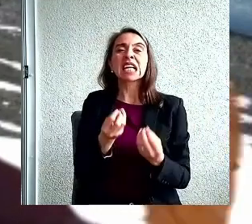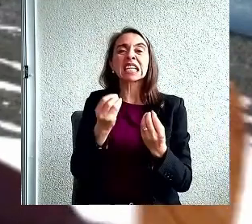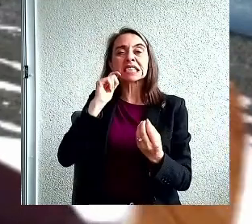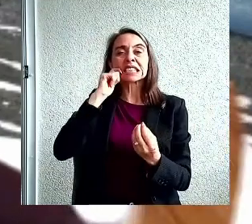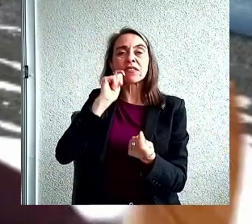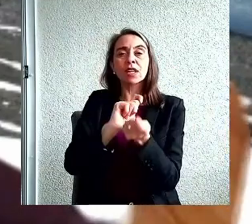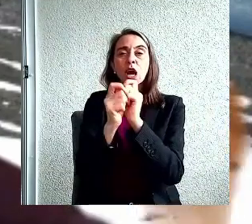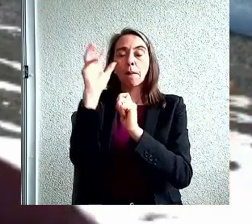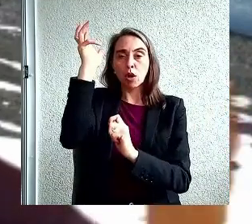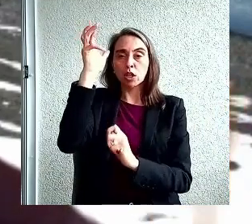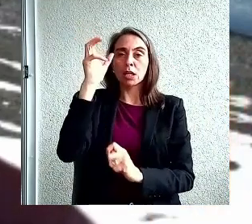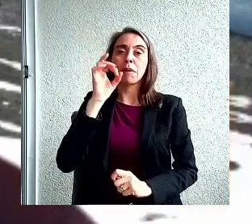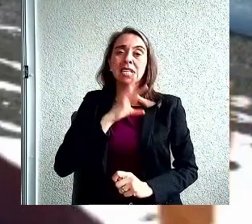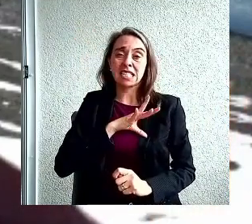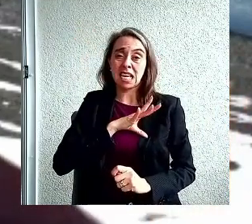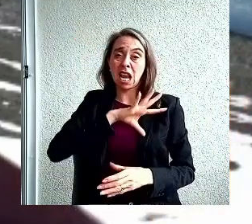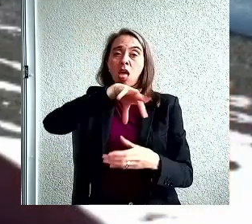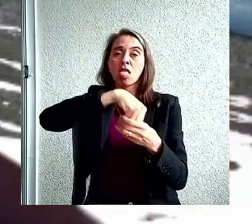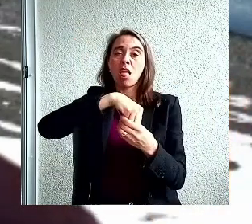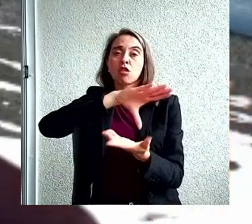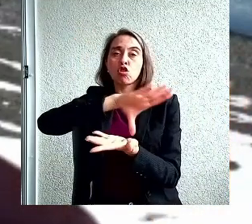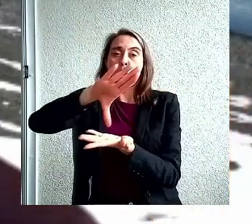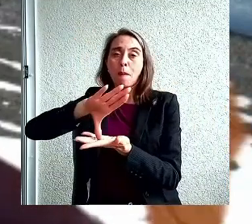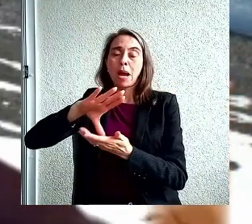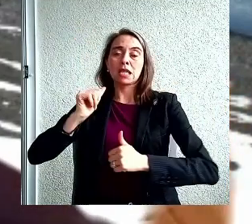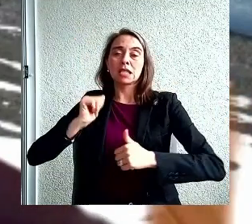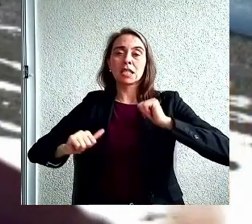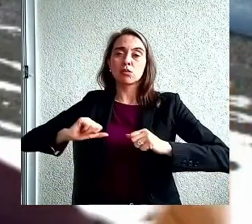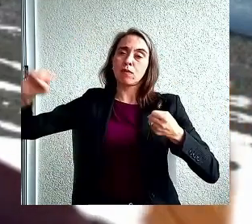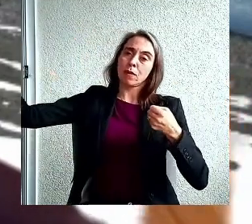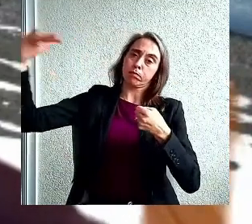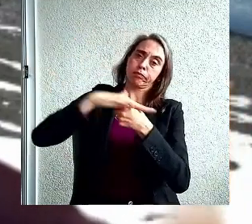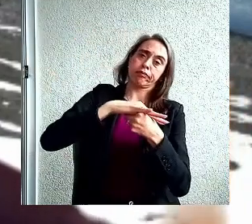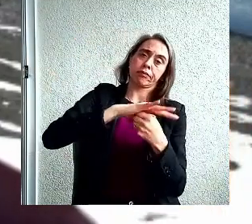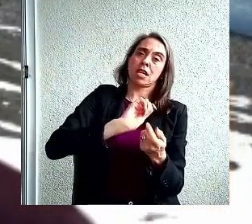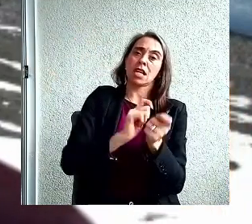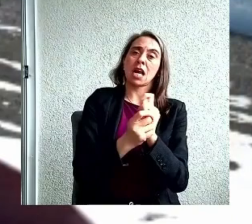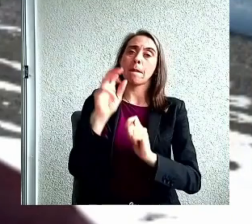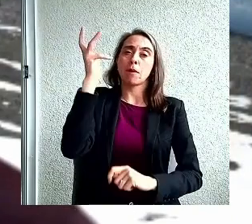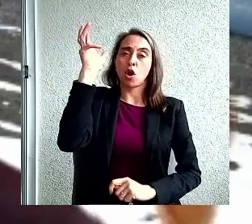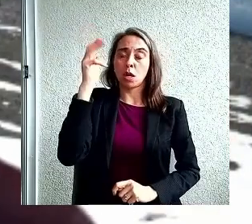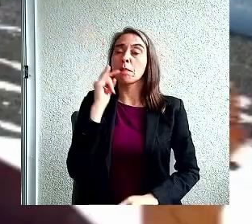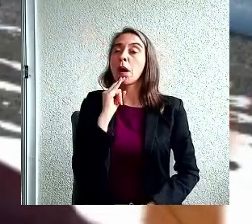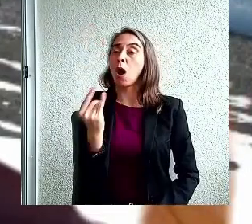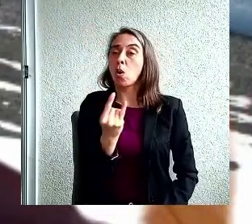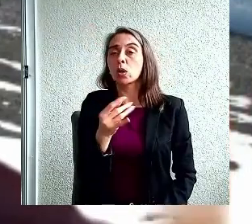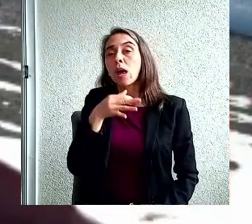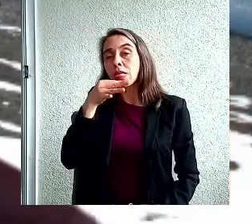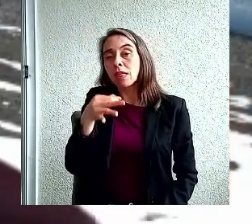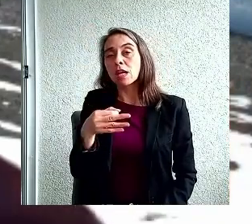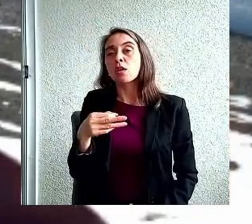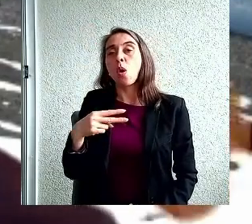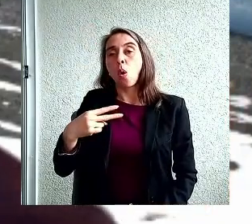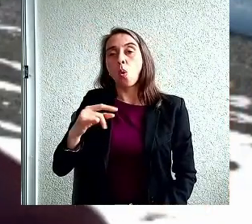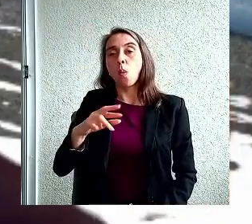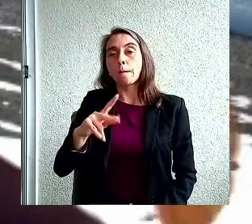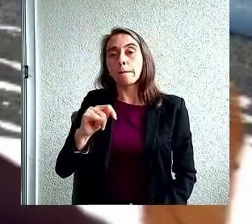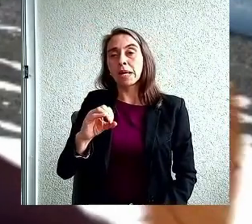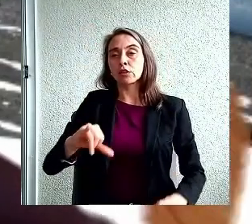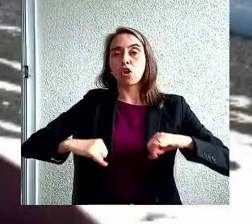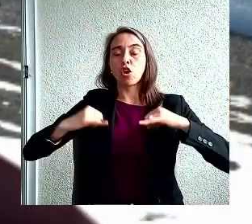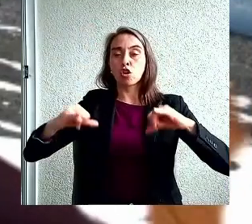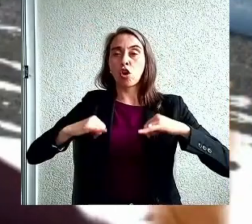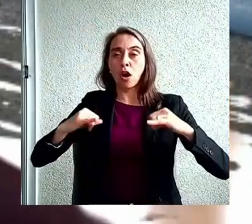dijo Humberto, los jóvenes, como dicen los jóvenes, la llevan, ¿no? Pero también está el problema de que se tomen